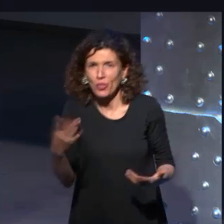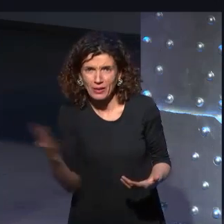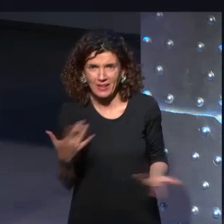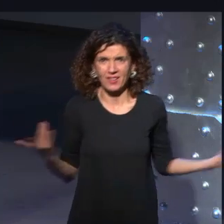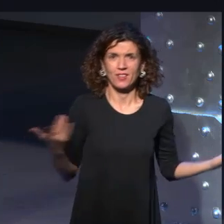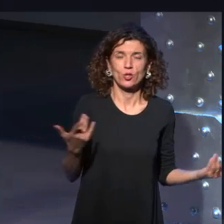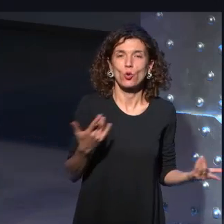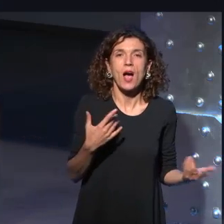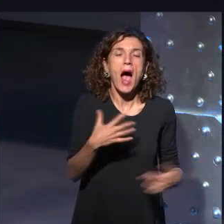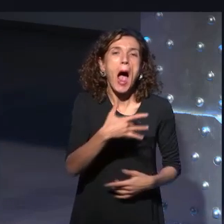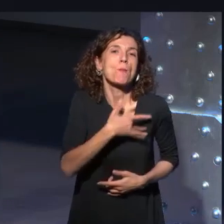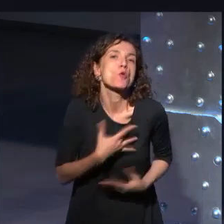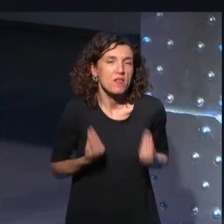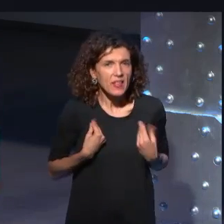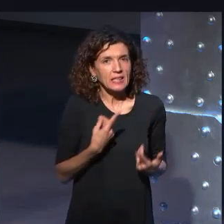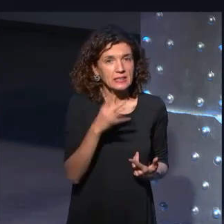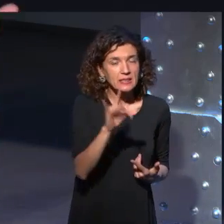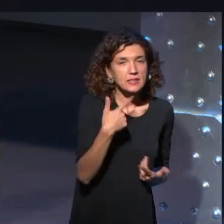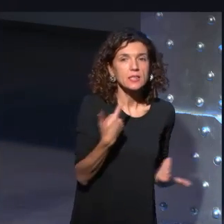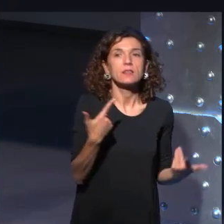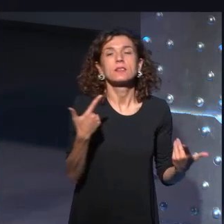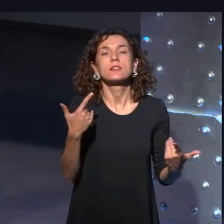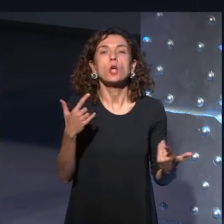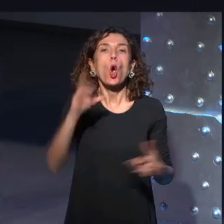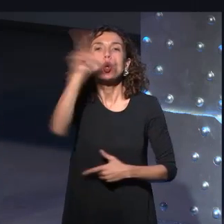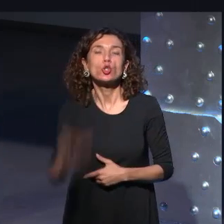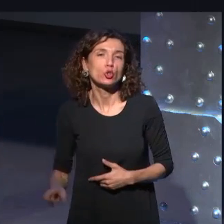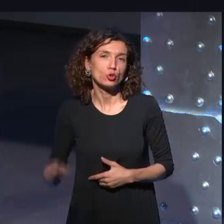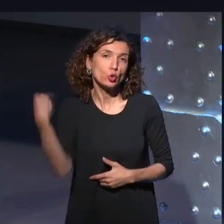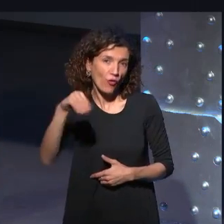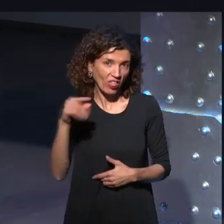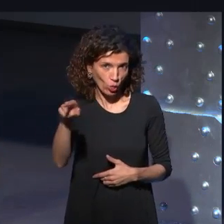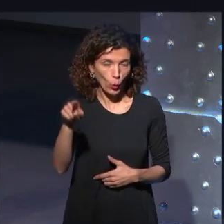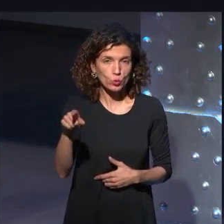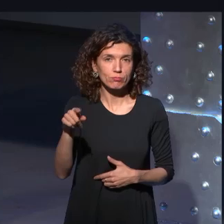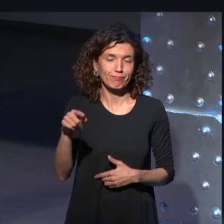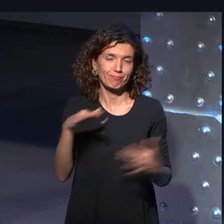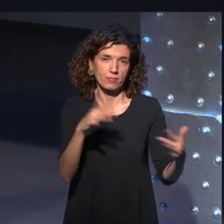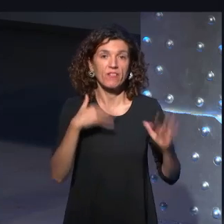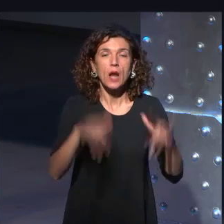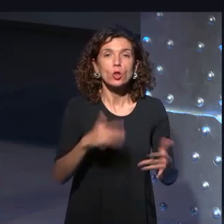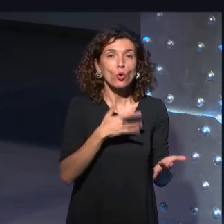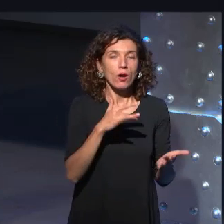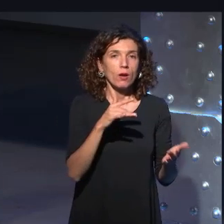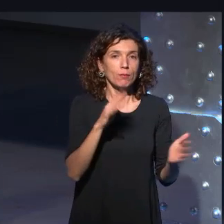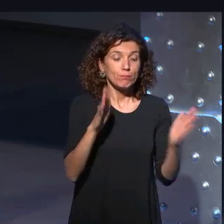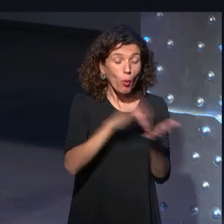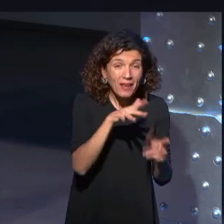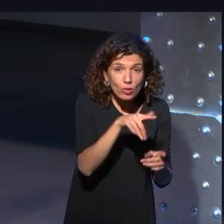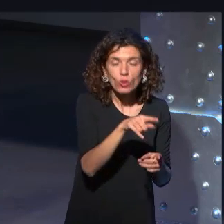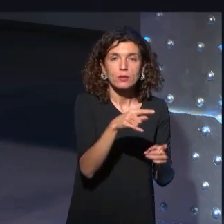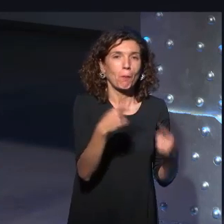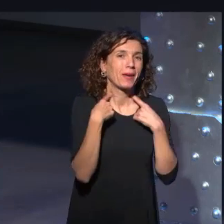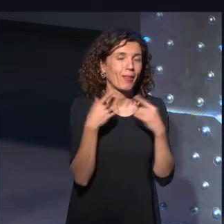eres el amor de mi vida, responde, sí, hombre, que el Juventus... y se pierde ese momento. Eso significa Mamila